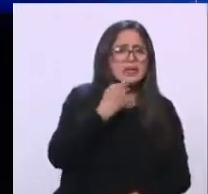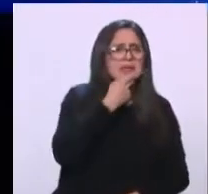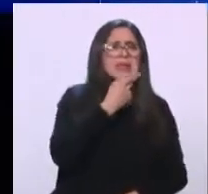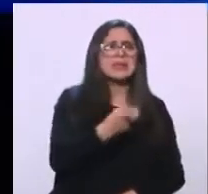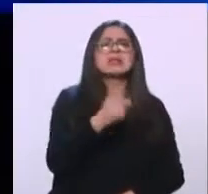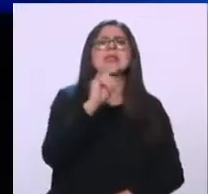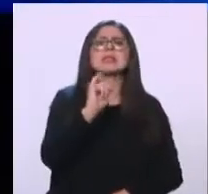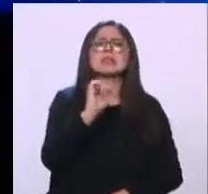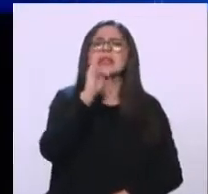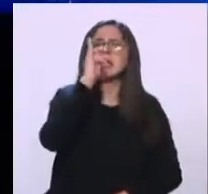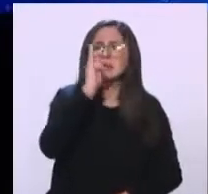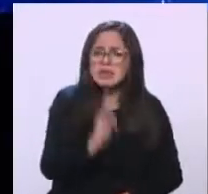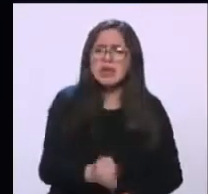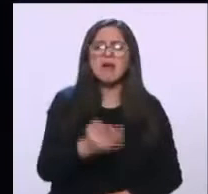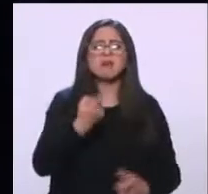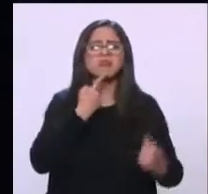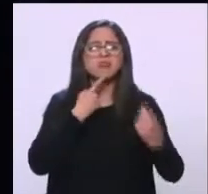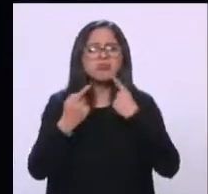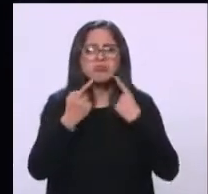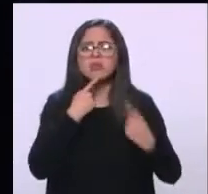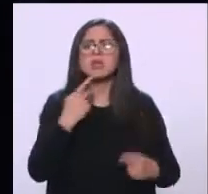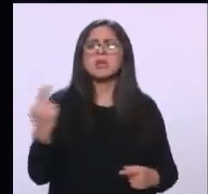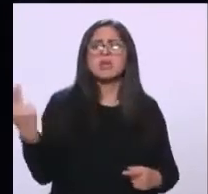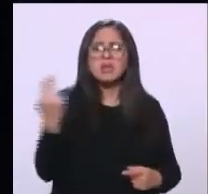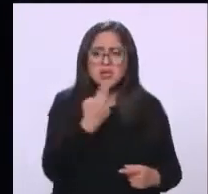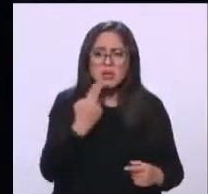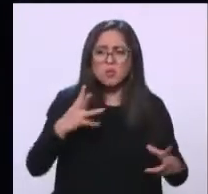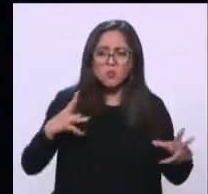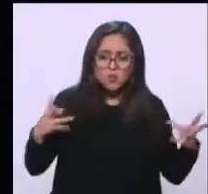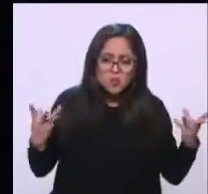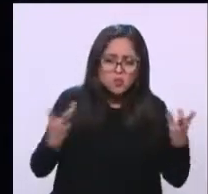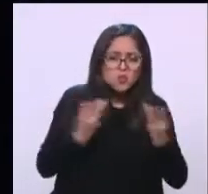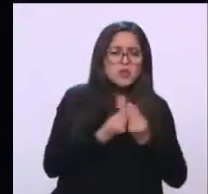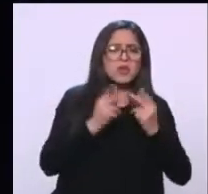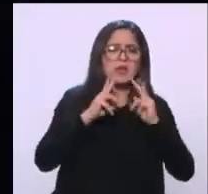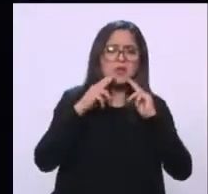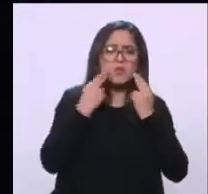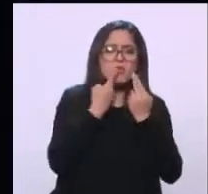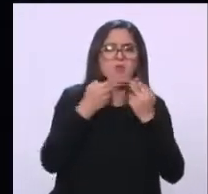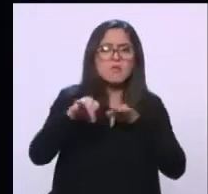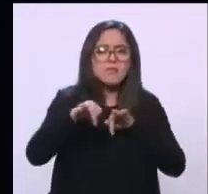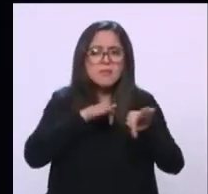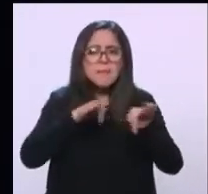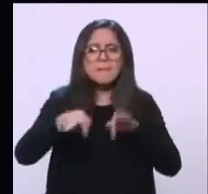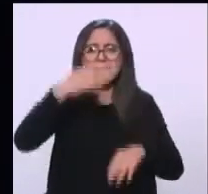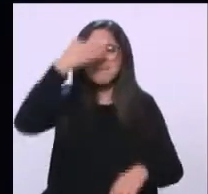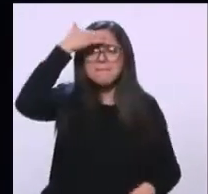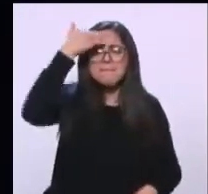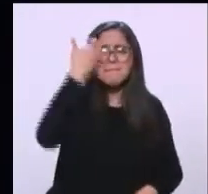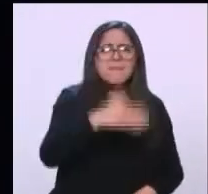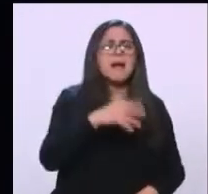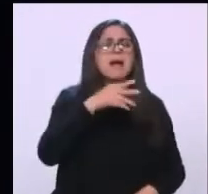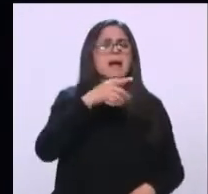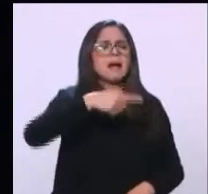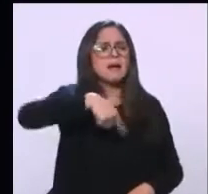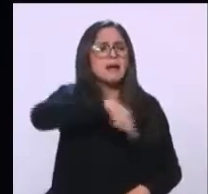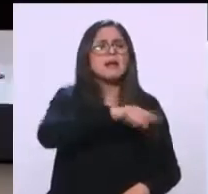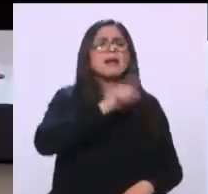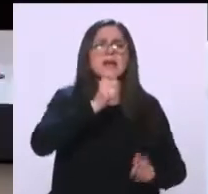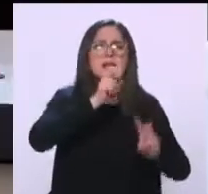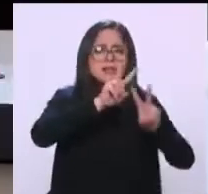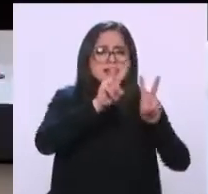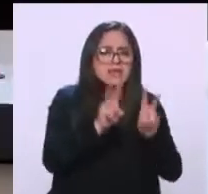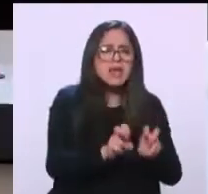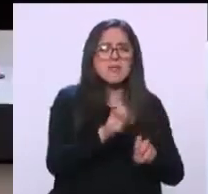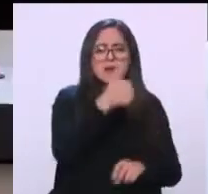al diálogo, queremos abrir una mesa de trabajo para tratar el tema de las víctimas,